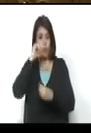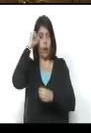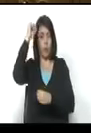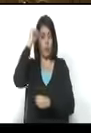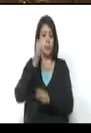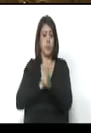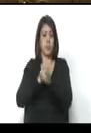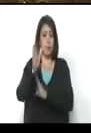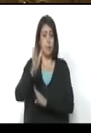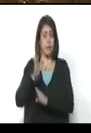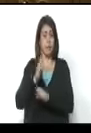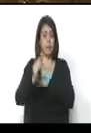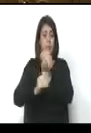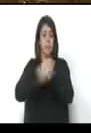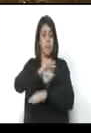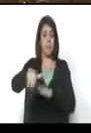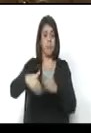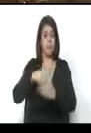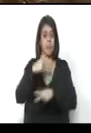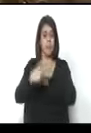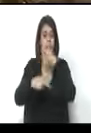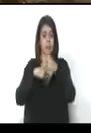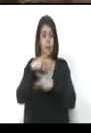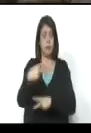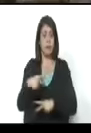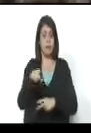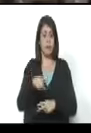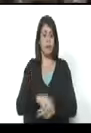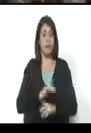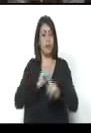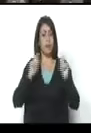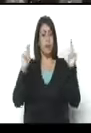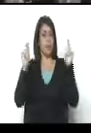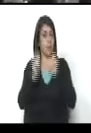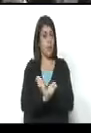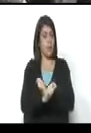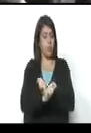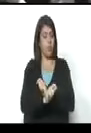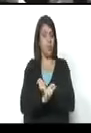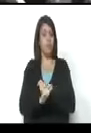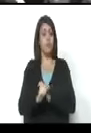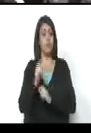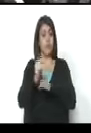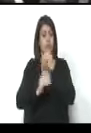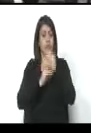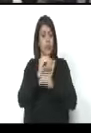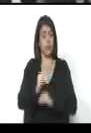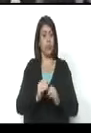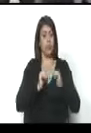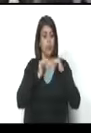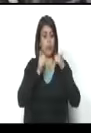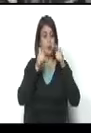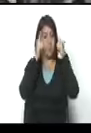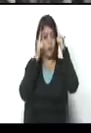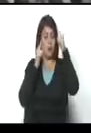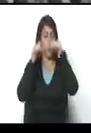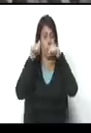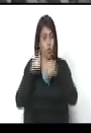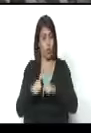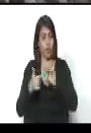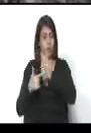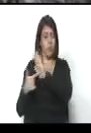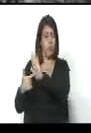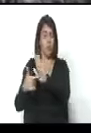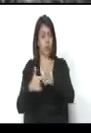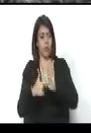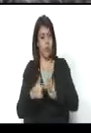seguir transitando todo este proceso de transformaciones que inició nuestro comandante Chávez y que hoy se